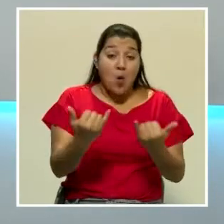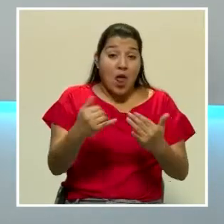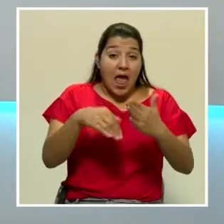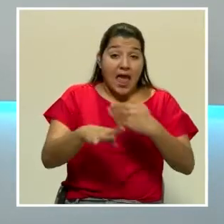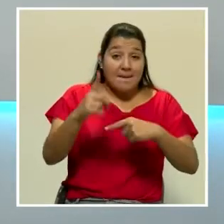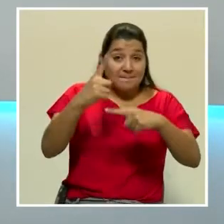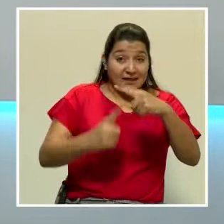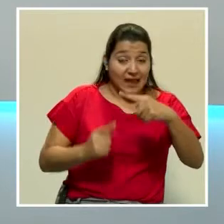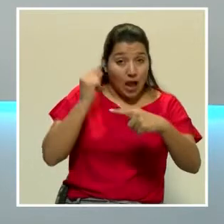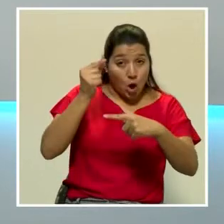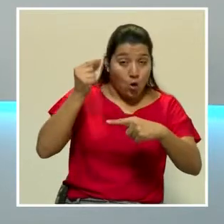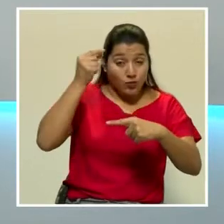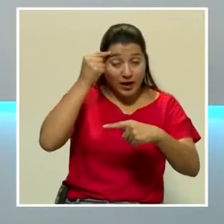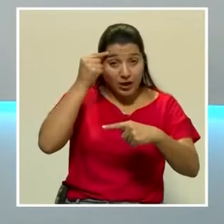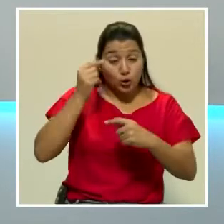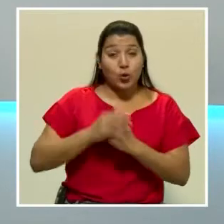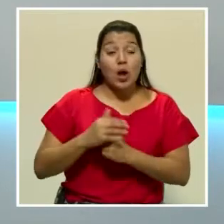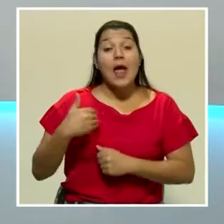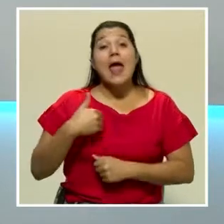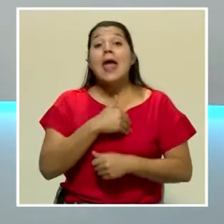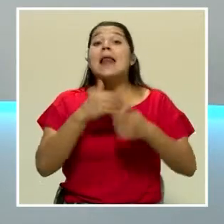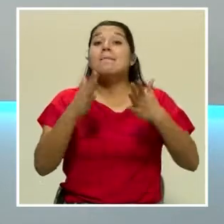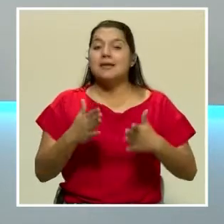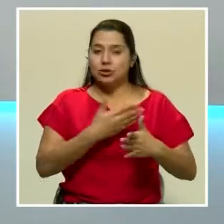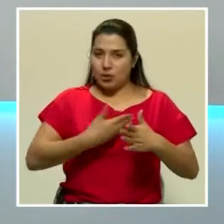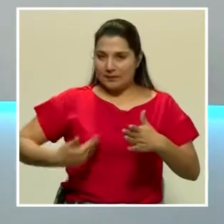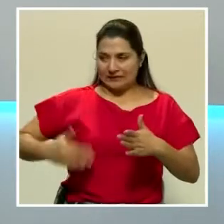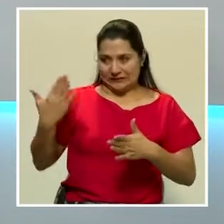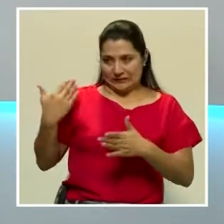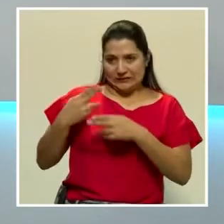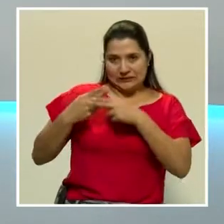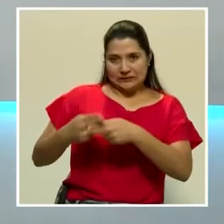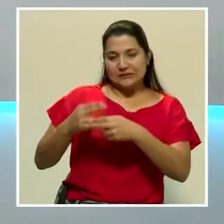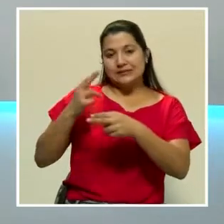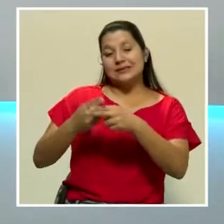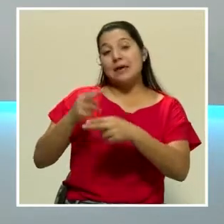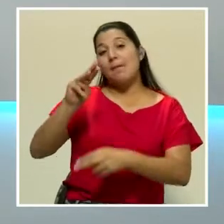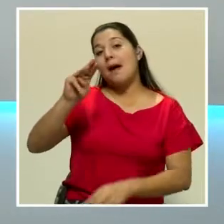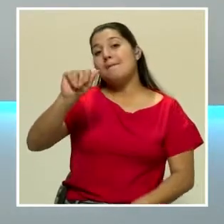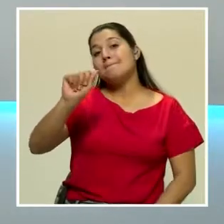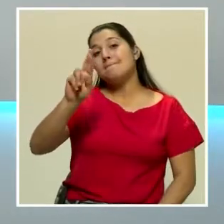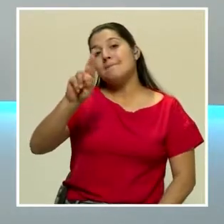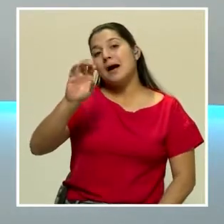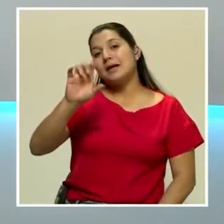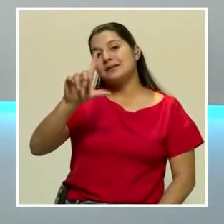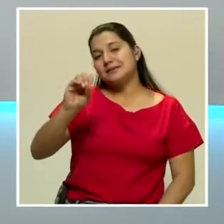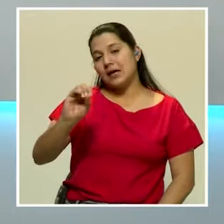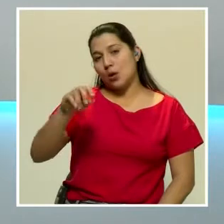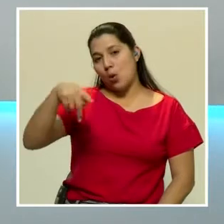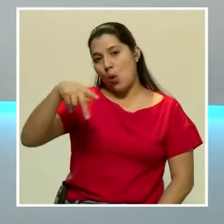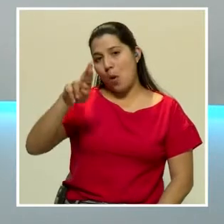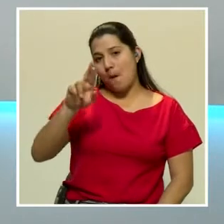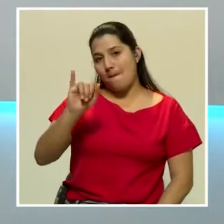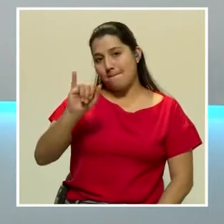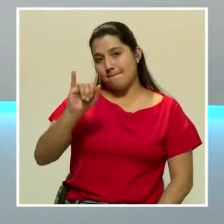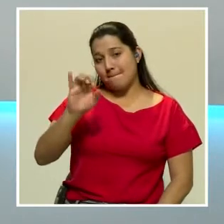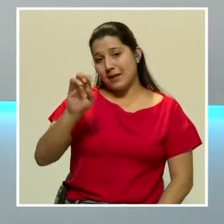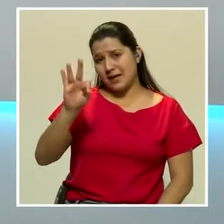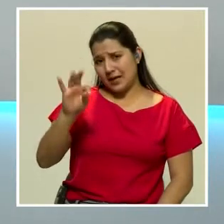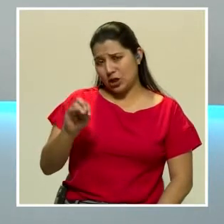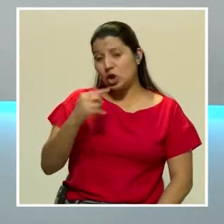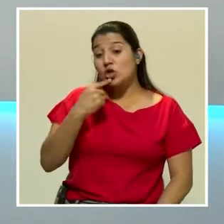El ministro de Presidencia, también recién nombrado, don Marcelo Prieto, informó que los nuevos cargos